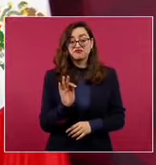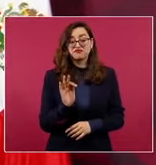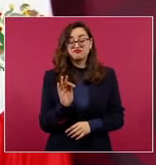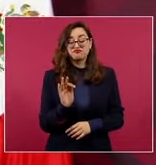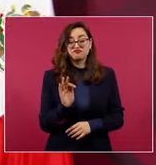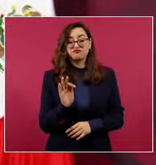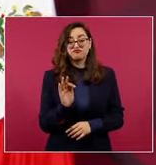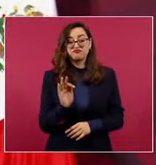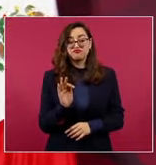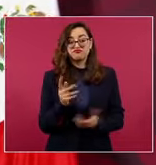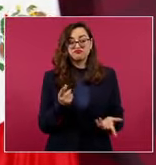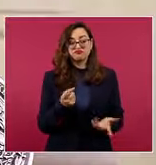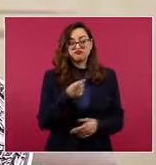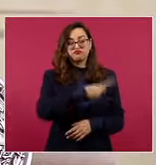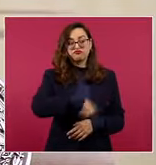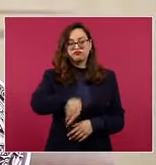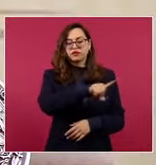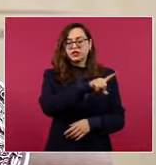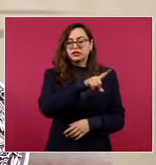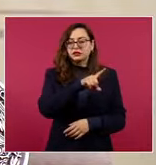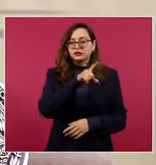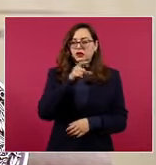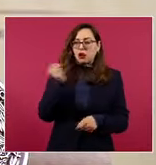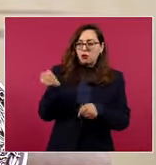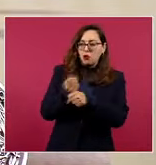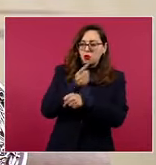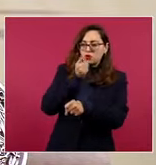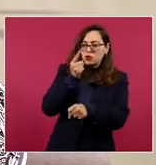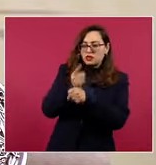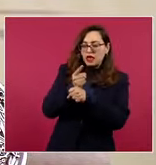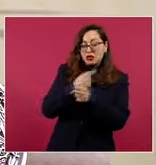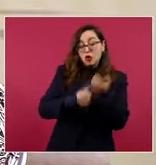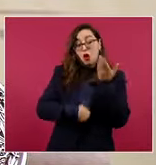se trata de perjudicarnos a nosotros,